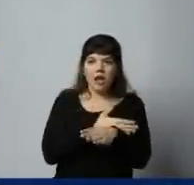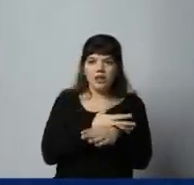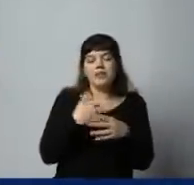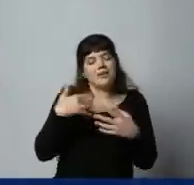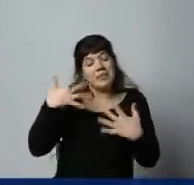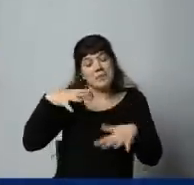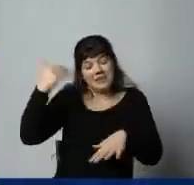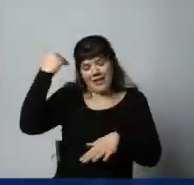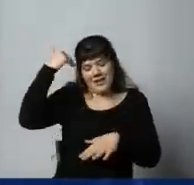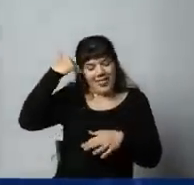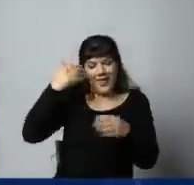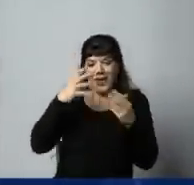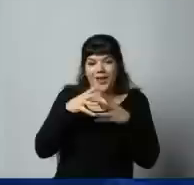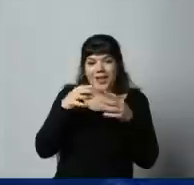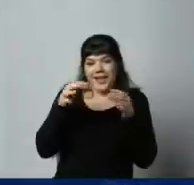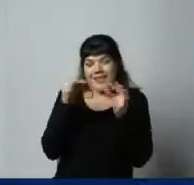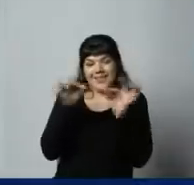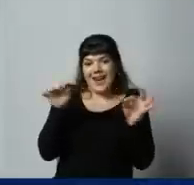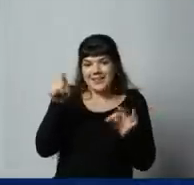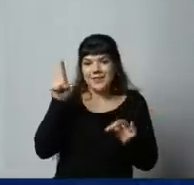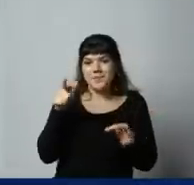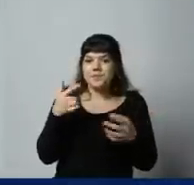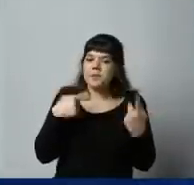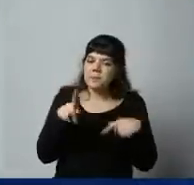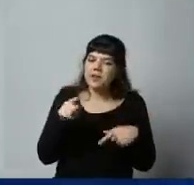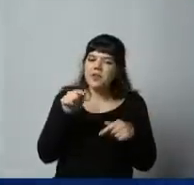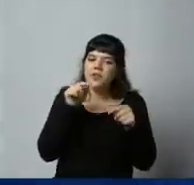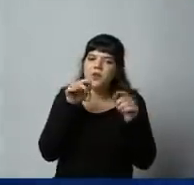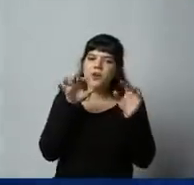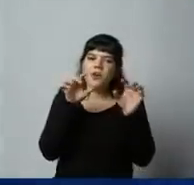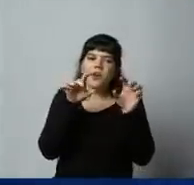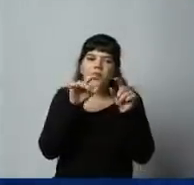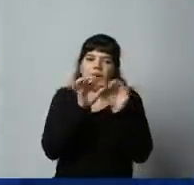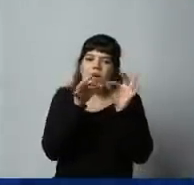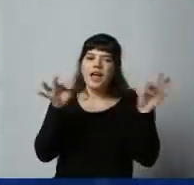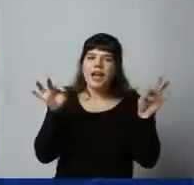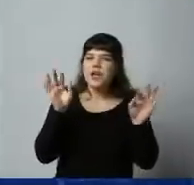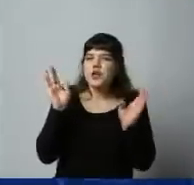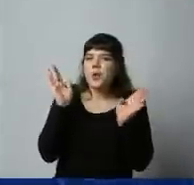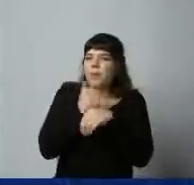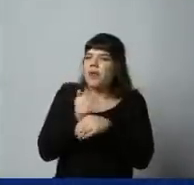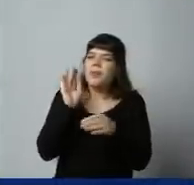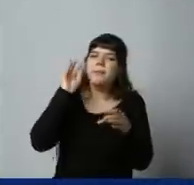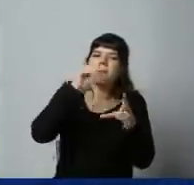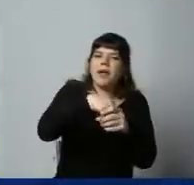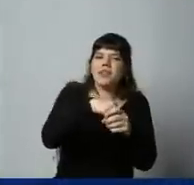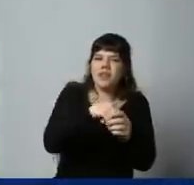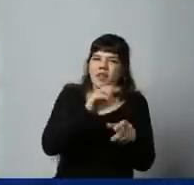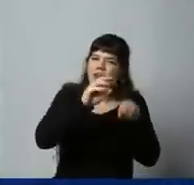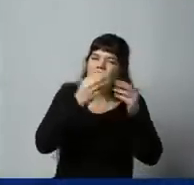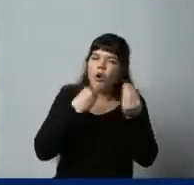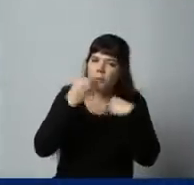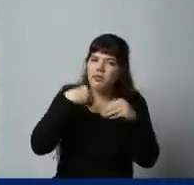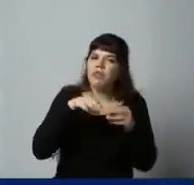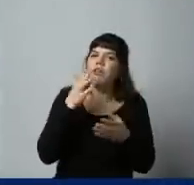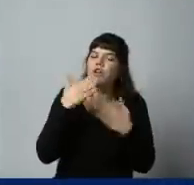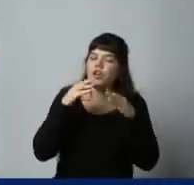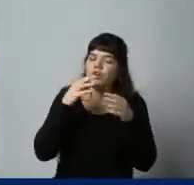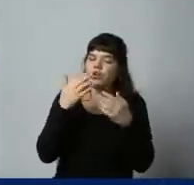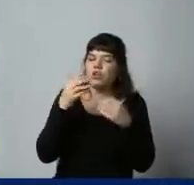frases me quedó tuyas Pero hay una en particular dijiste la voracidad fiscal no se puede meter con la comida de los